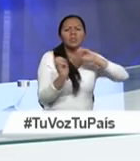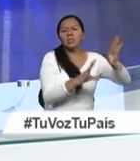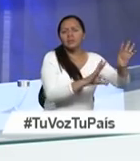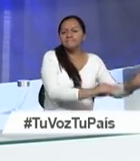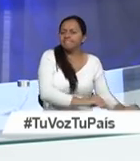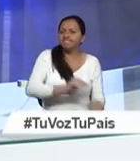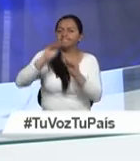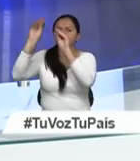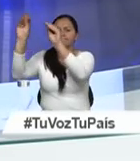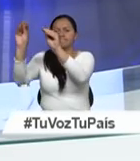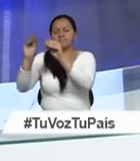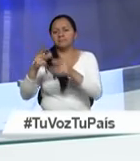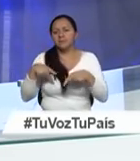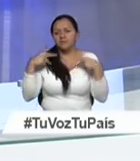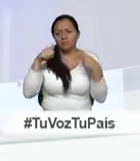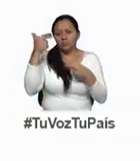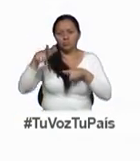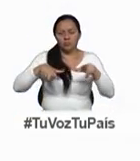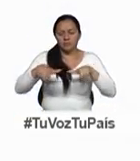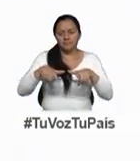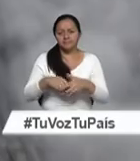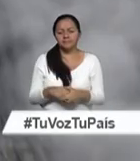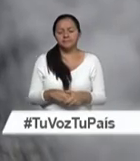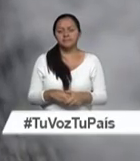en zonas de riesgo.